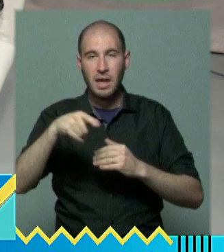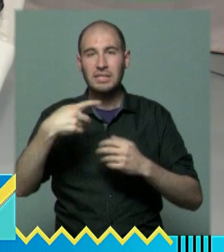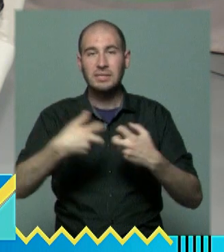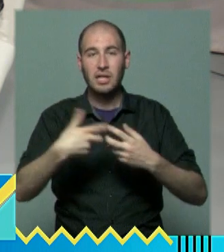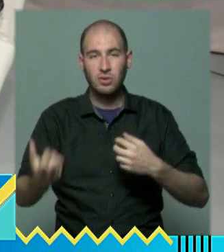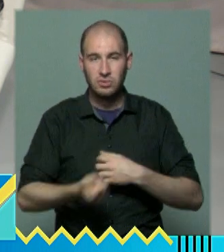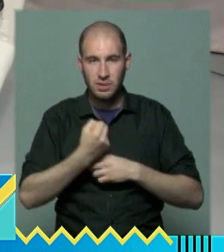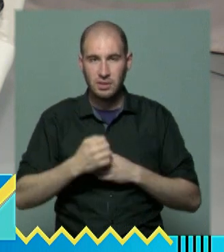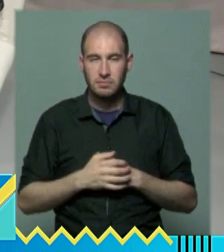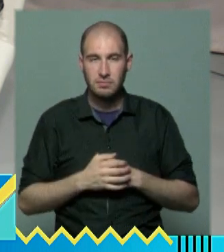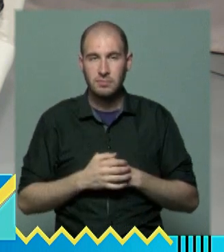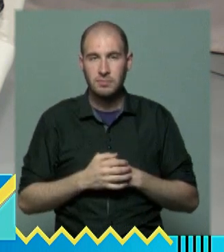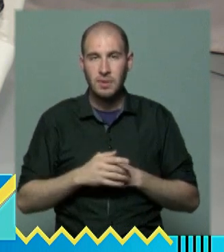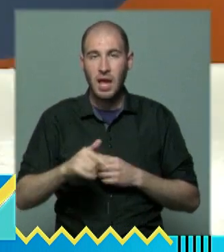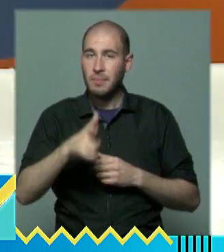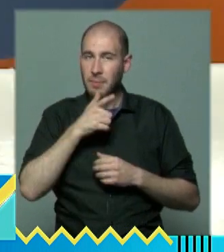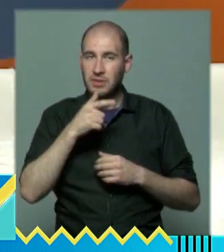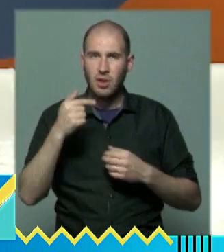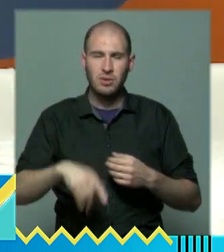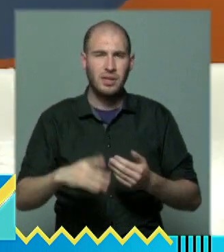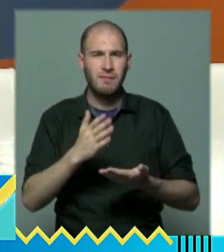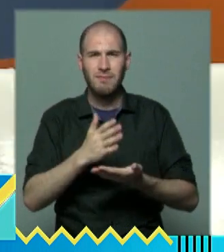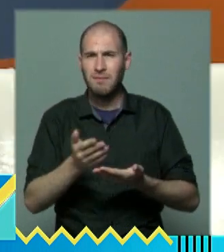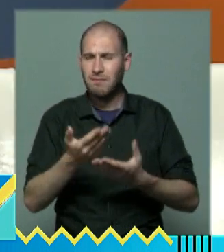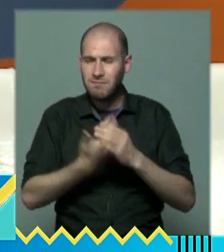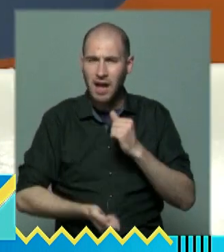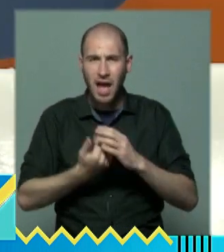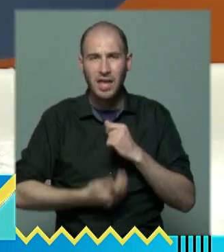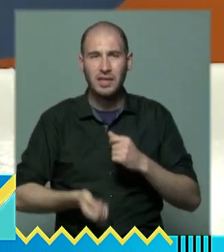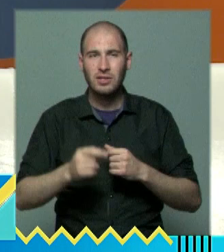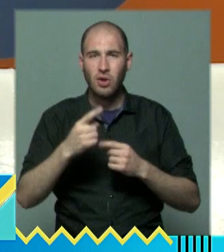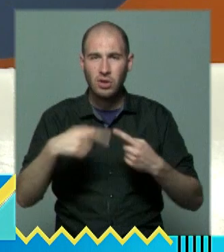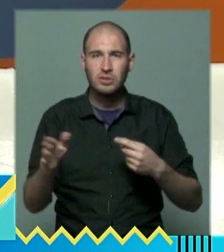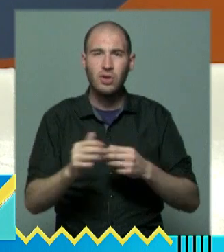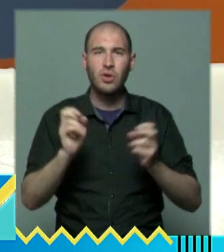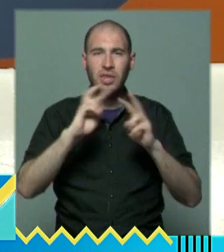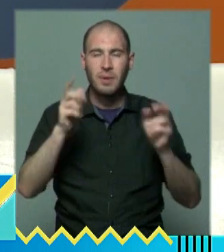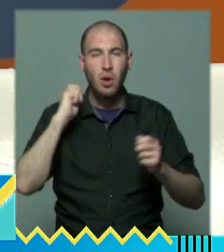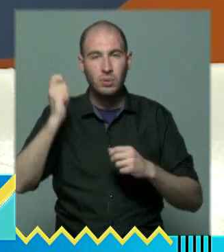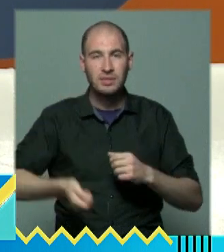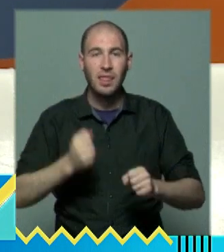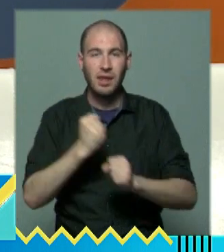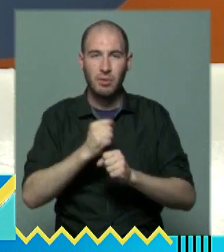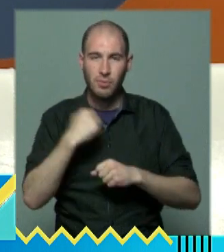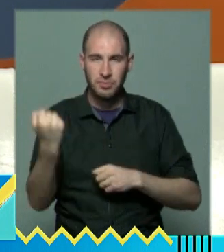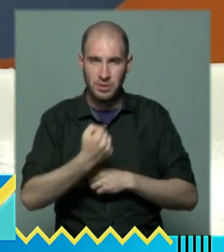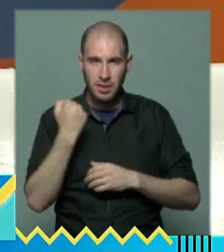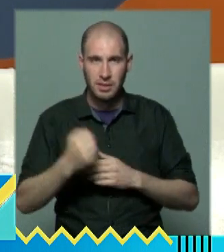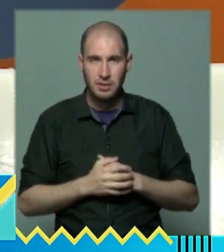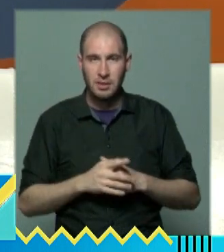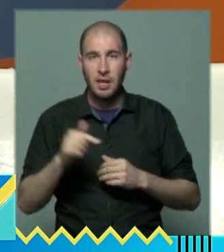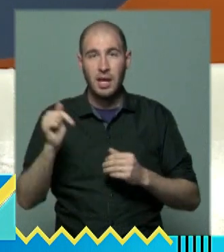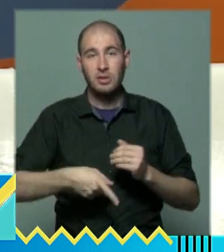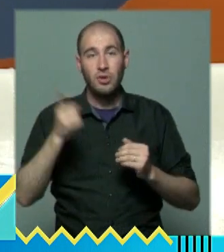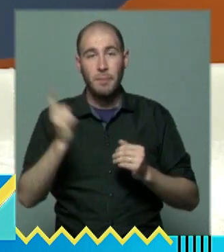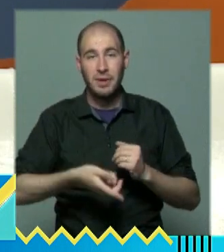sindicato. Entonces eso me parece que da una fragilidad todo al andamiaje jurídico laboral que es importante. Digo, esto estaba